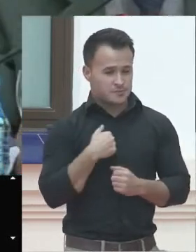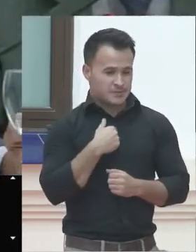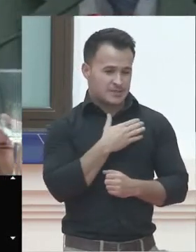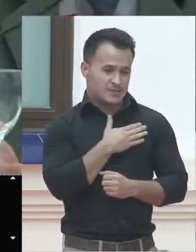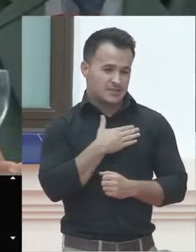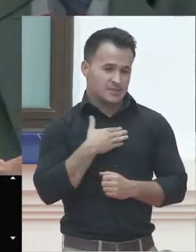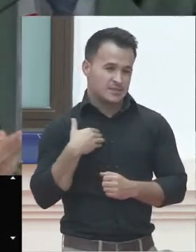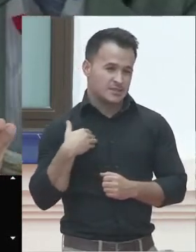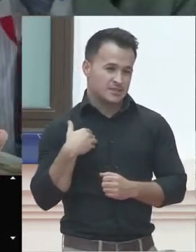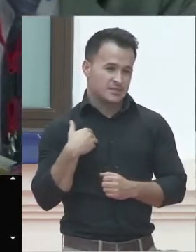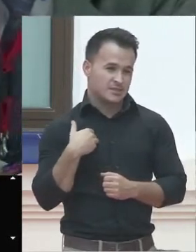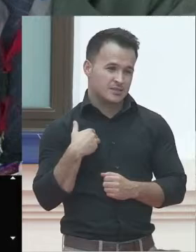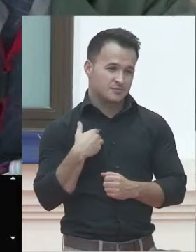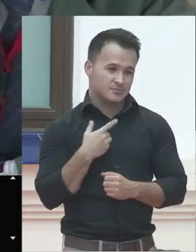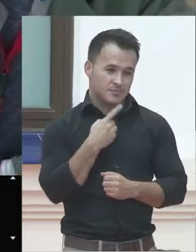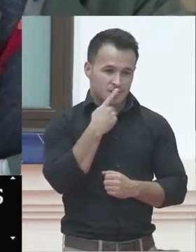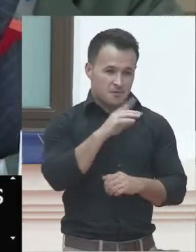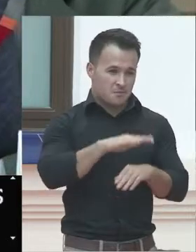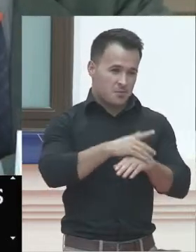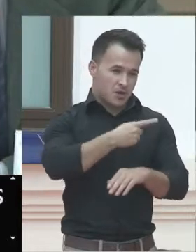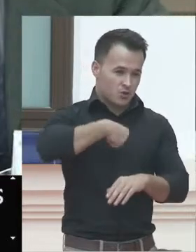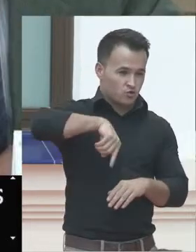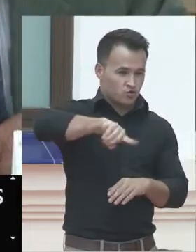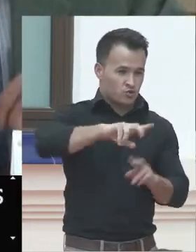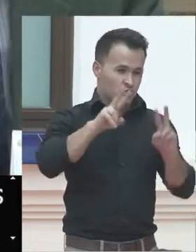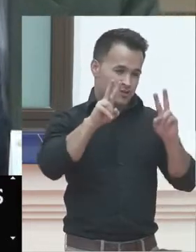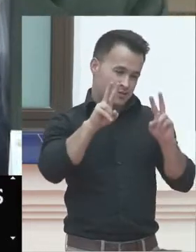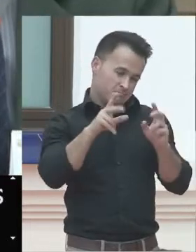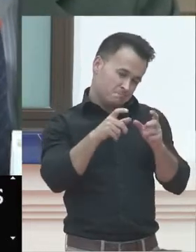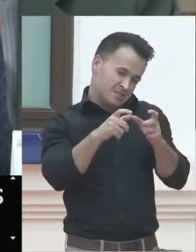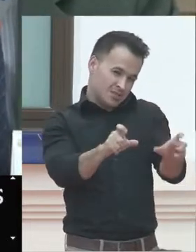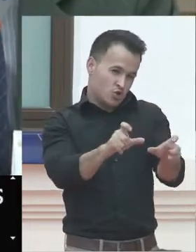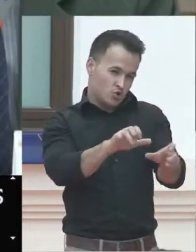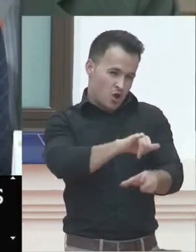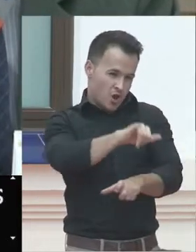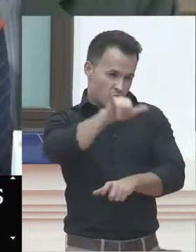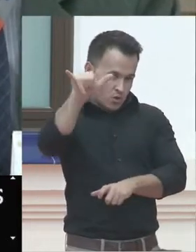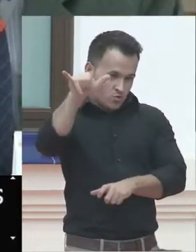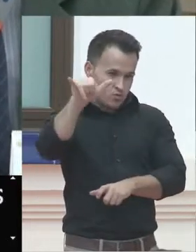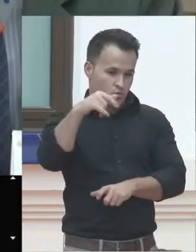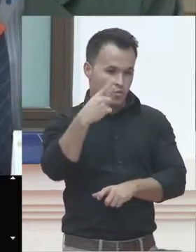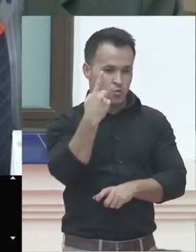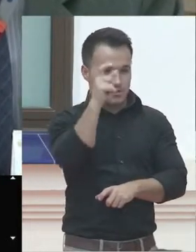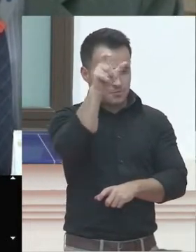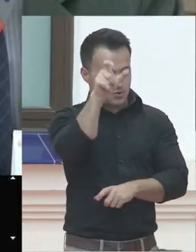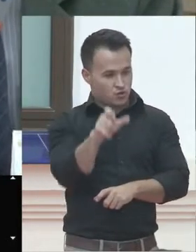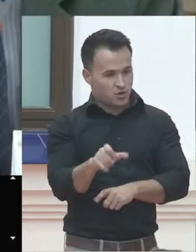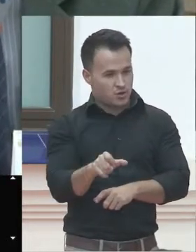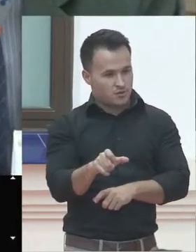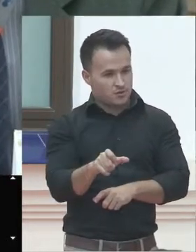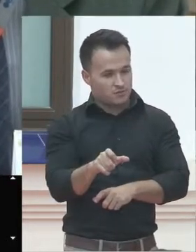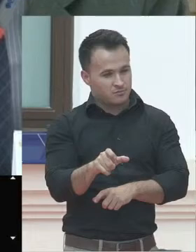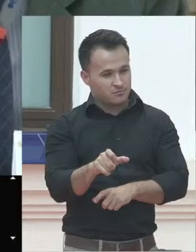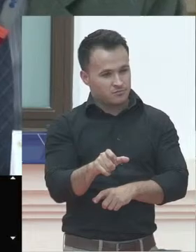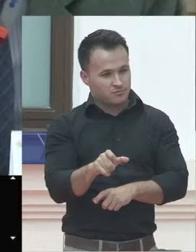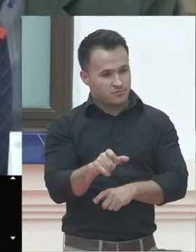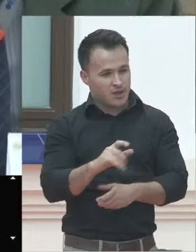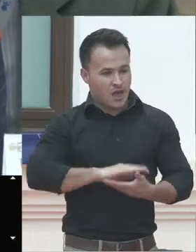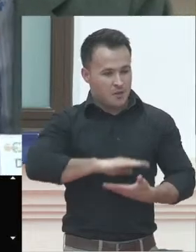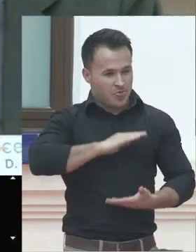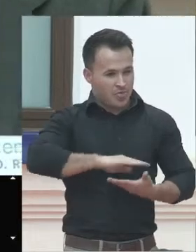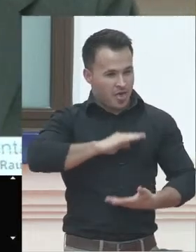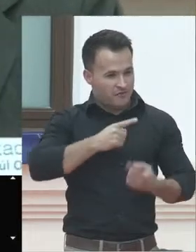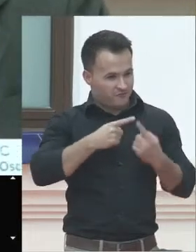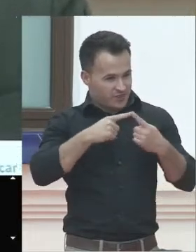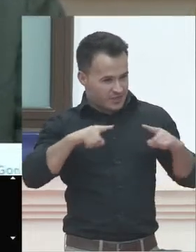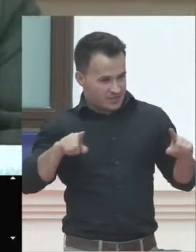quisiera explicarles que para nosotros, para el mundo aeronáutico, una persona con discapacidad o con capacidad diferente,